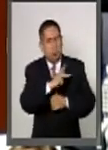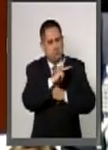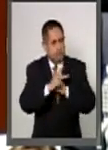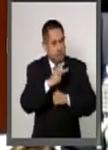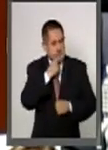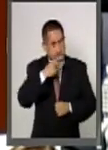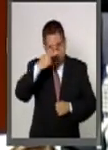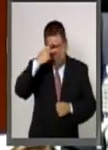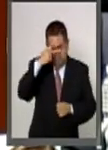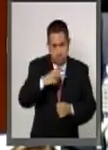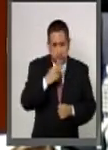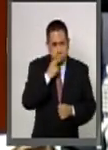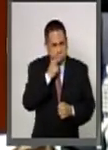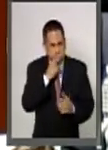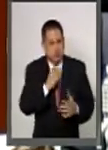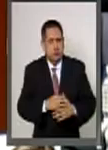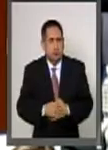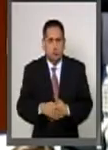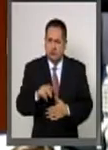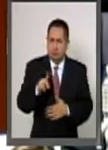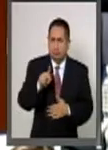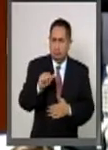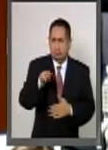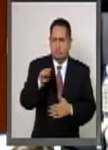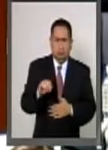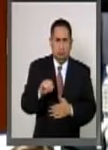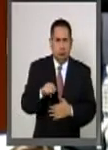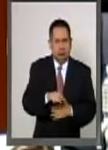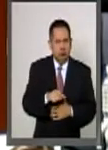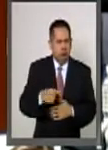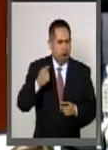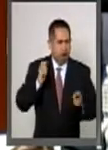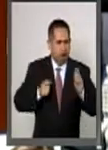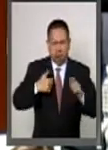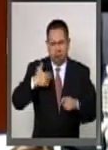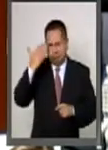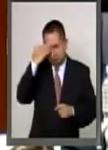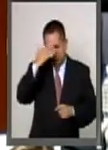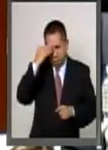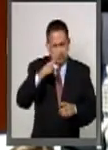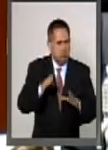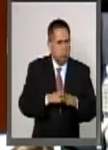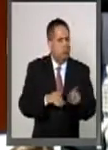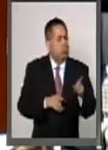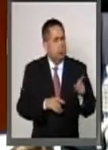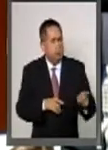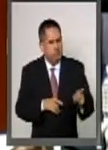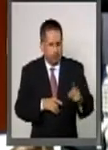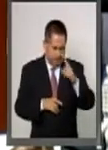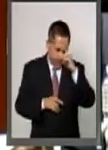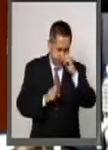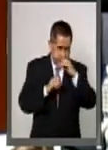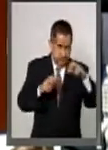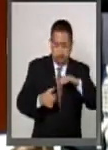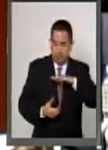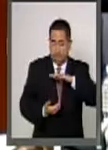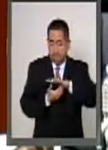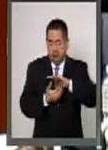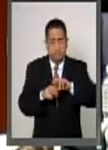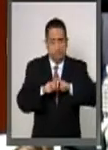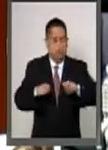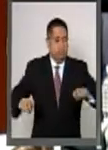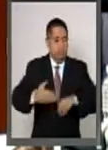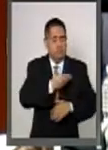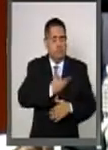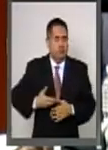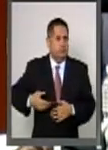a México. Pablo tuvo el talento de concebir en la presidencia del